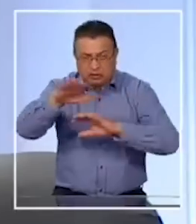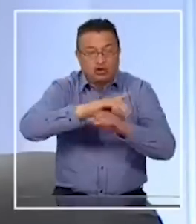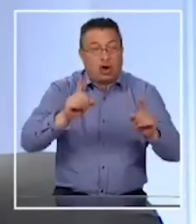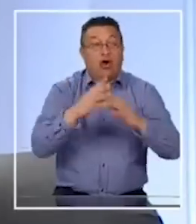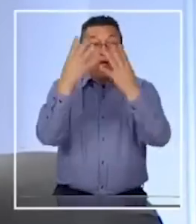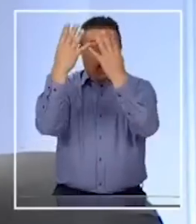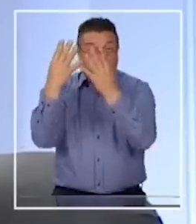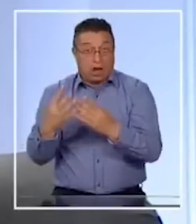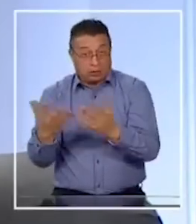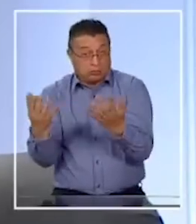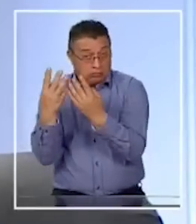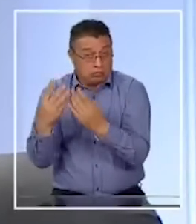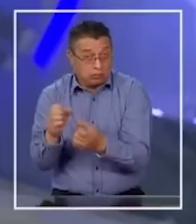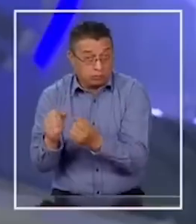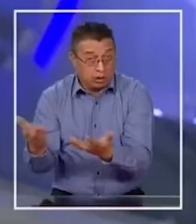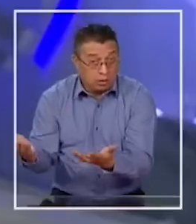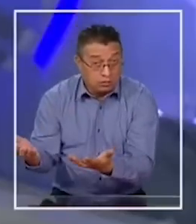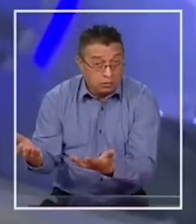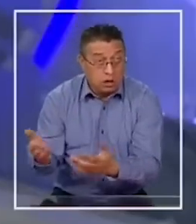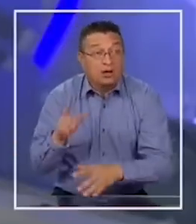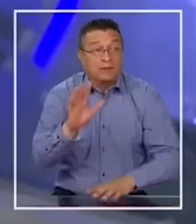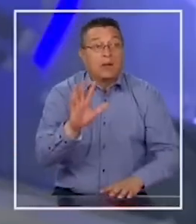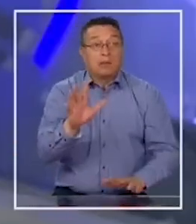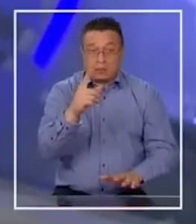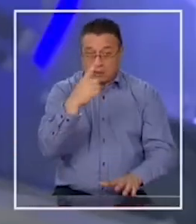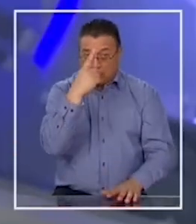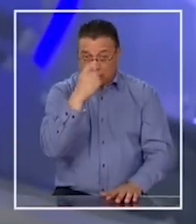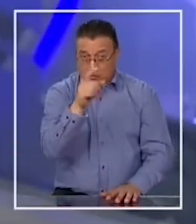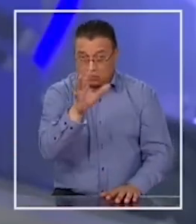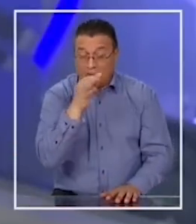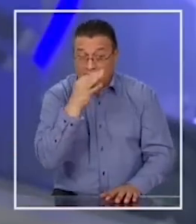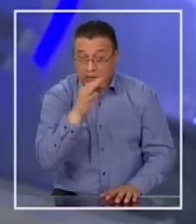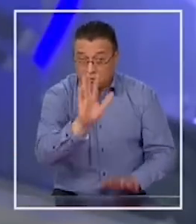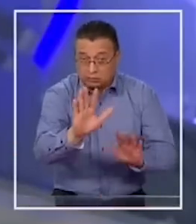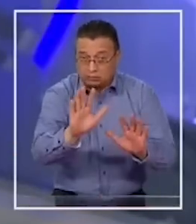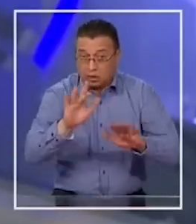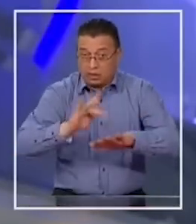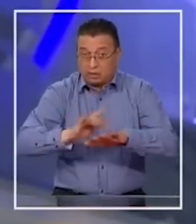puede ser la caricatura pero es demasiado serio